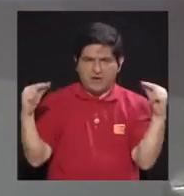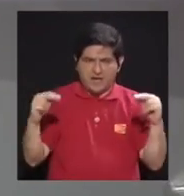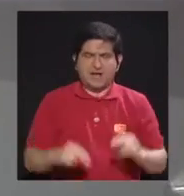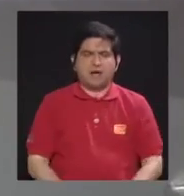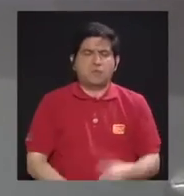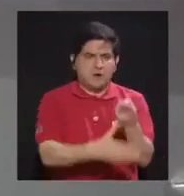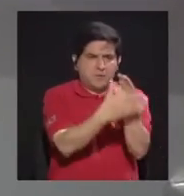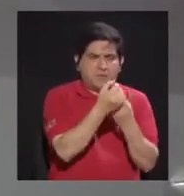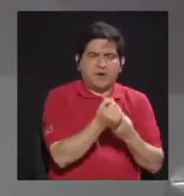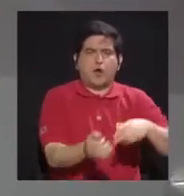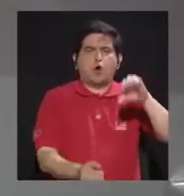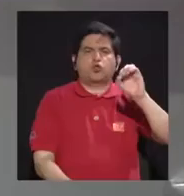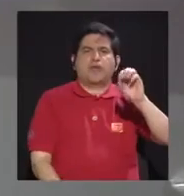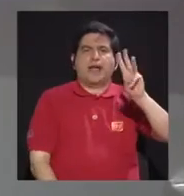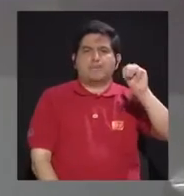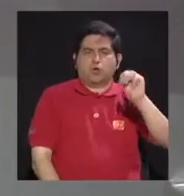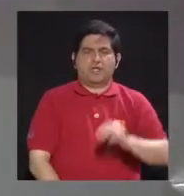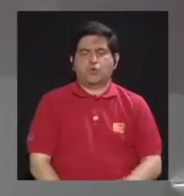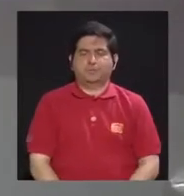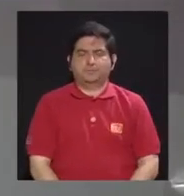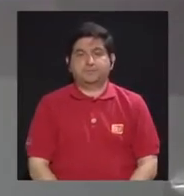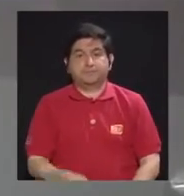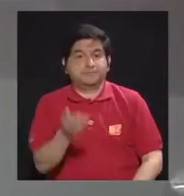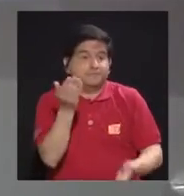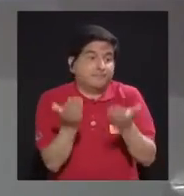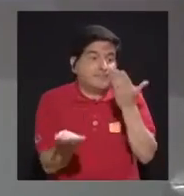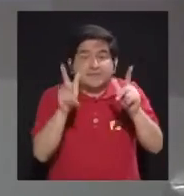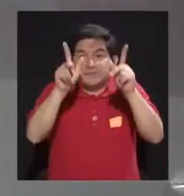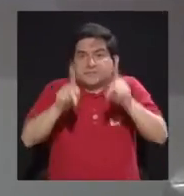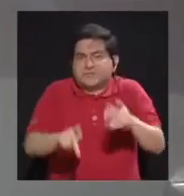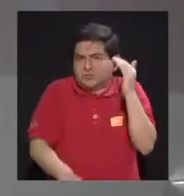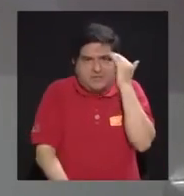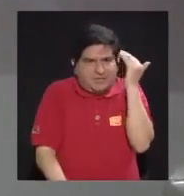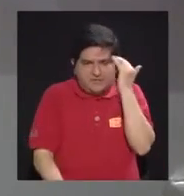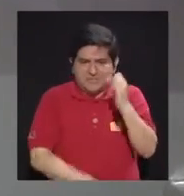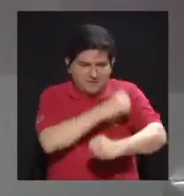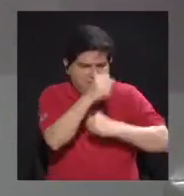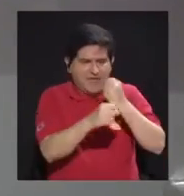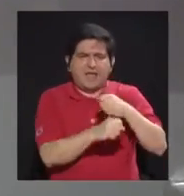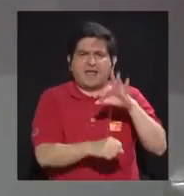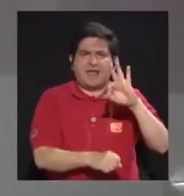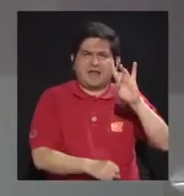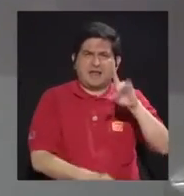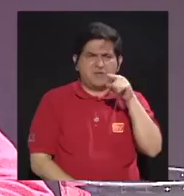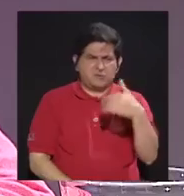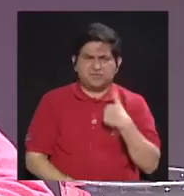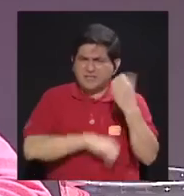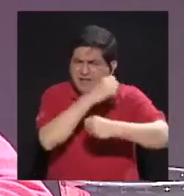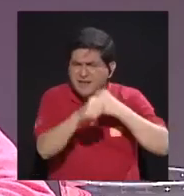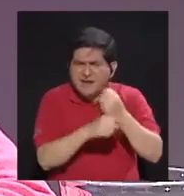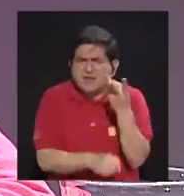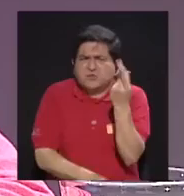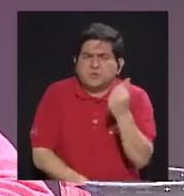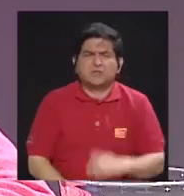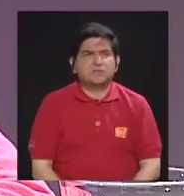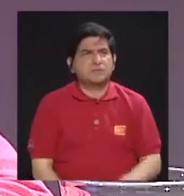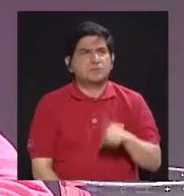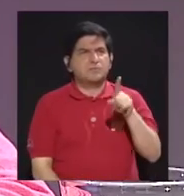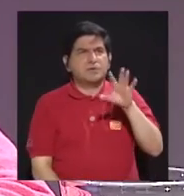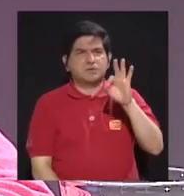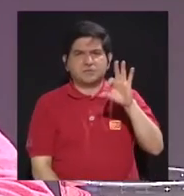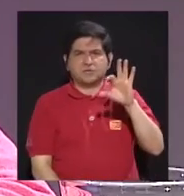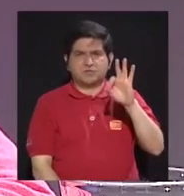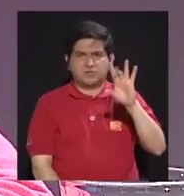la pareja Ortega Murillo? Quizá alguna gente no lo sepa. ¿En el año 98 qué edad tenías? 1998